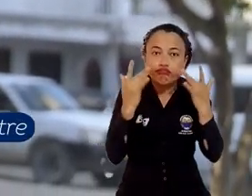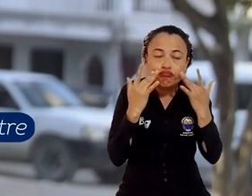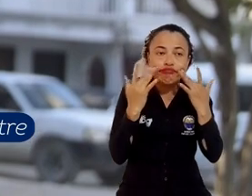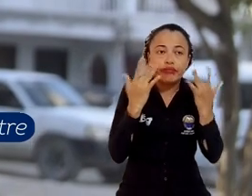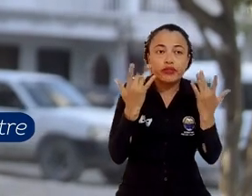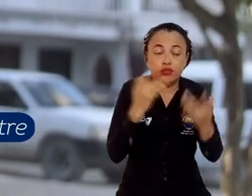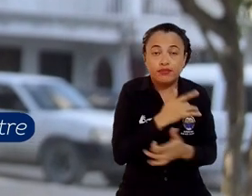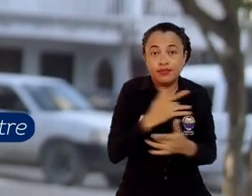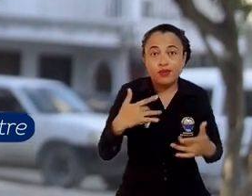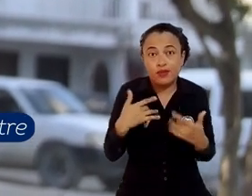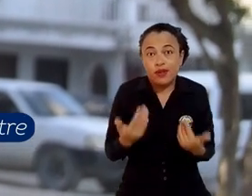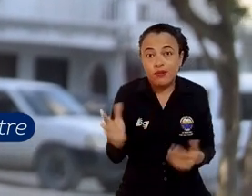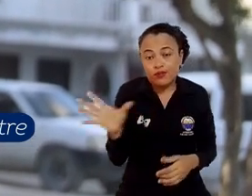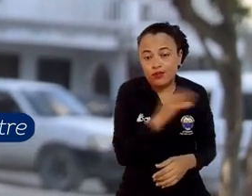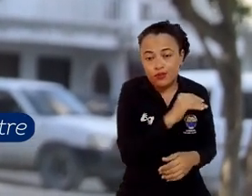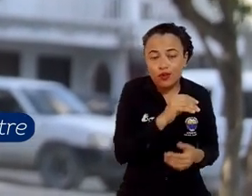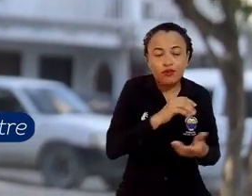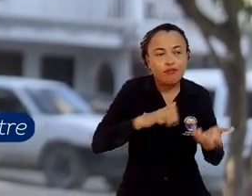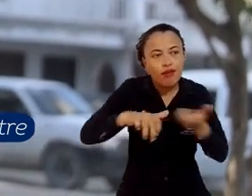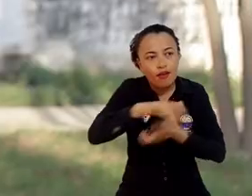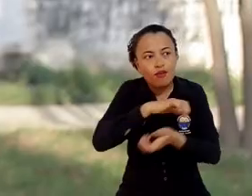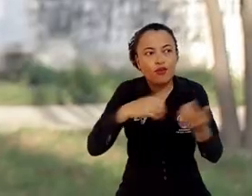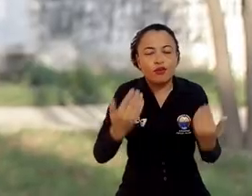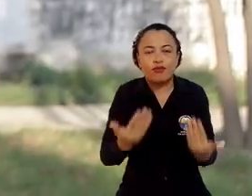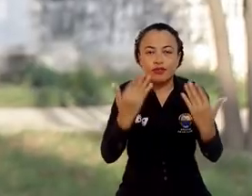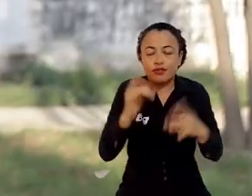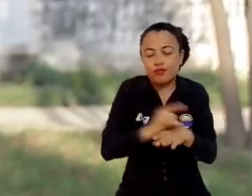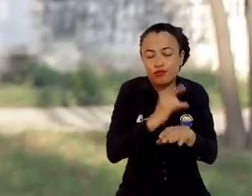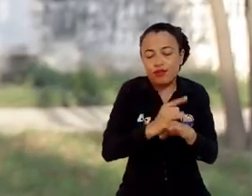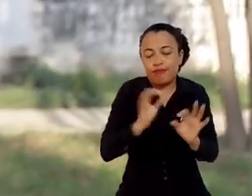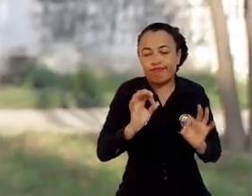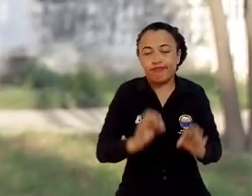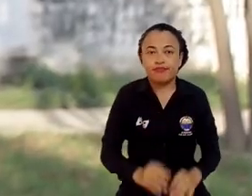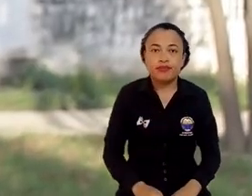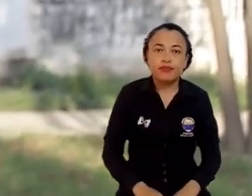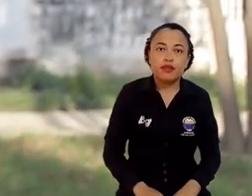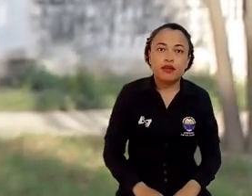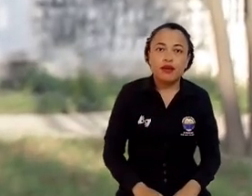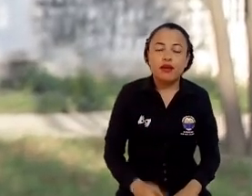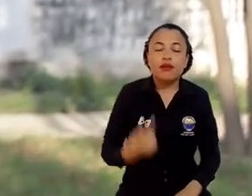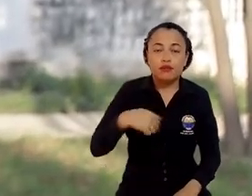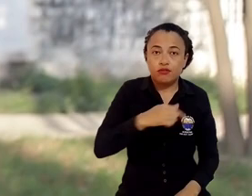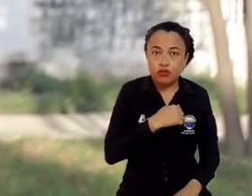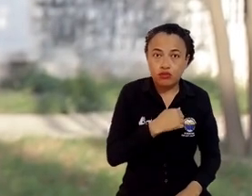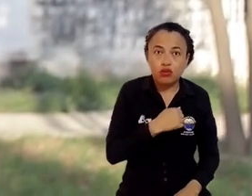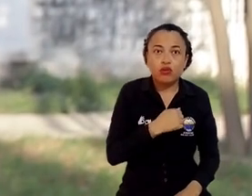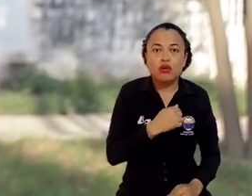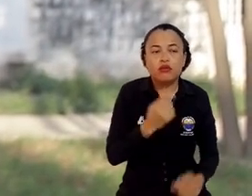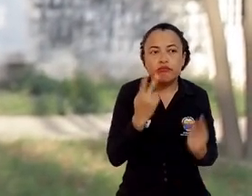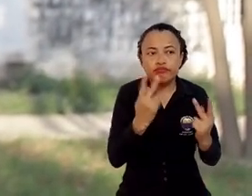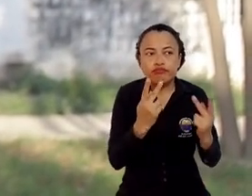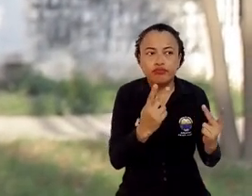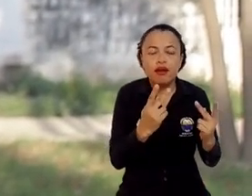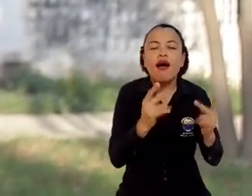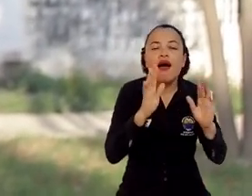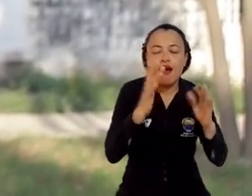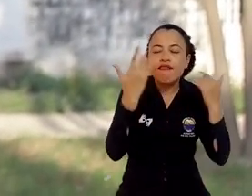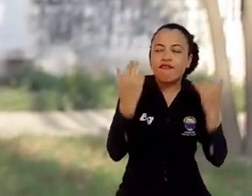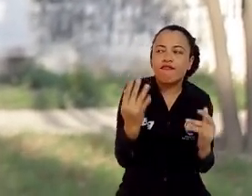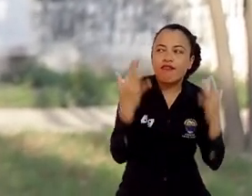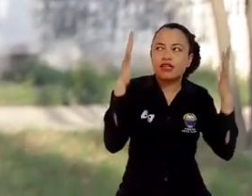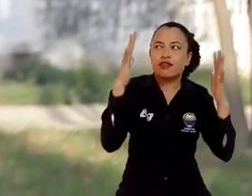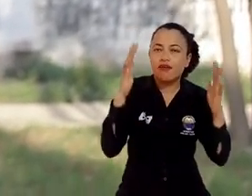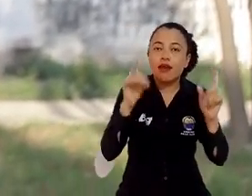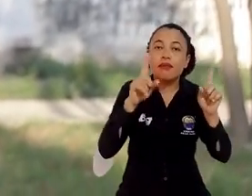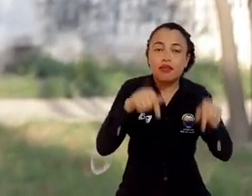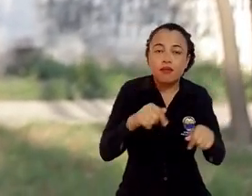todo un ecosistema el cual podemos utilizar de la mejor manera. Esto hace parte no solo de ese marco del festival, sino también del cumplimiento del plan de desarrollo,